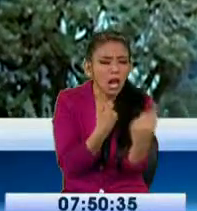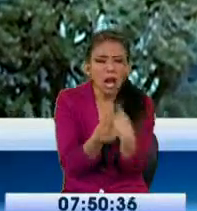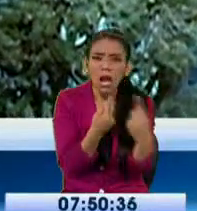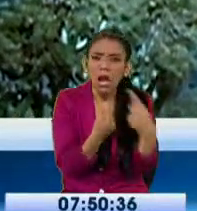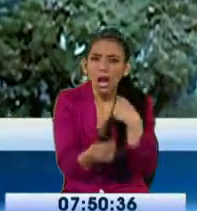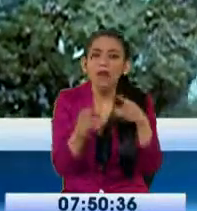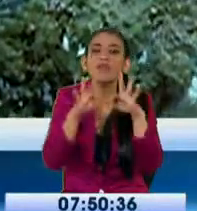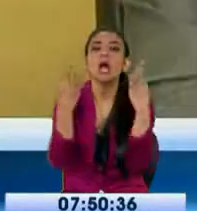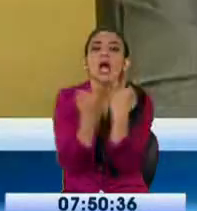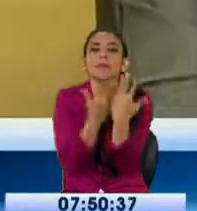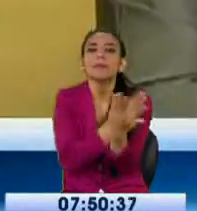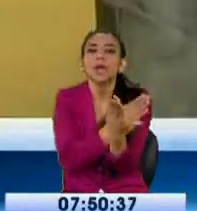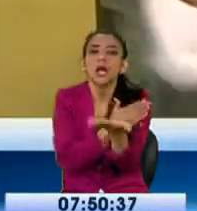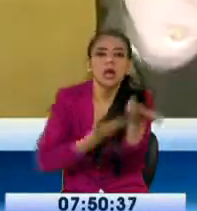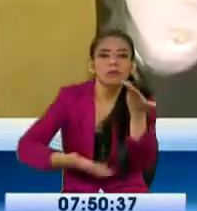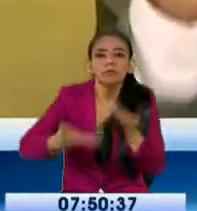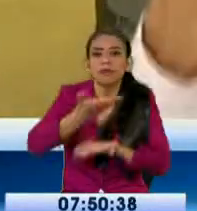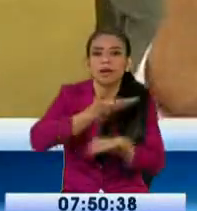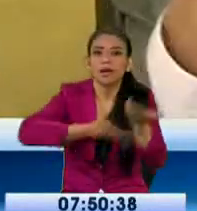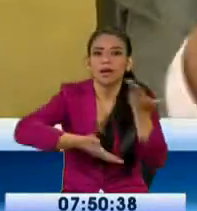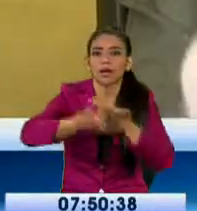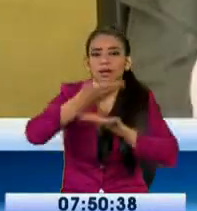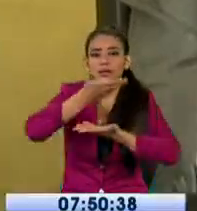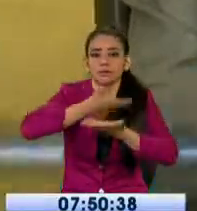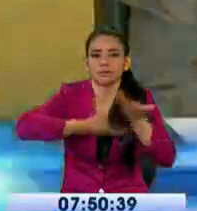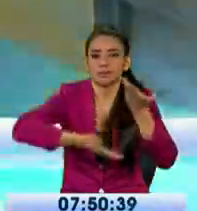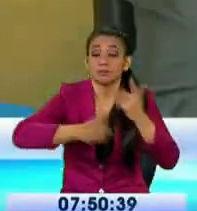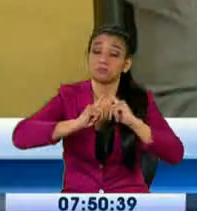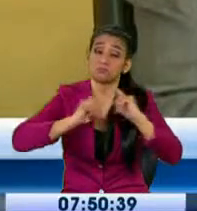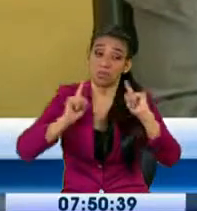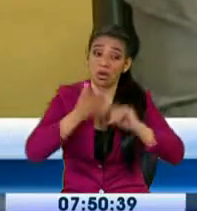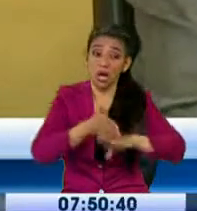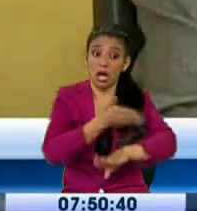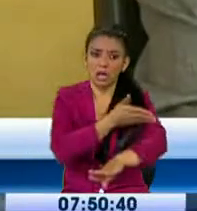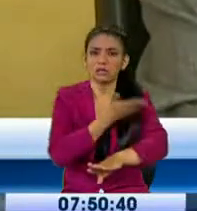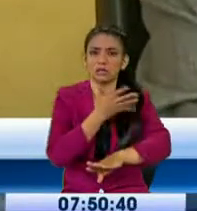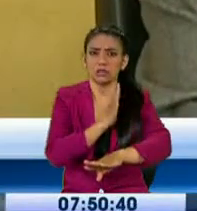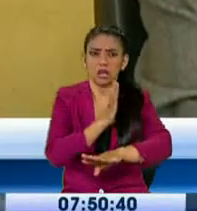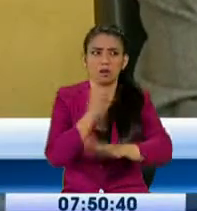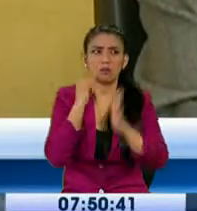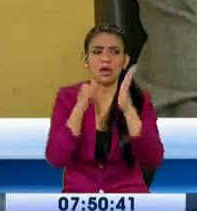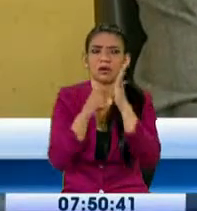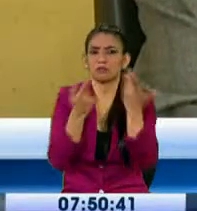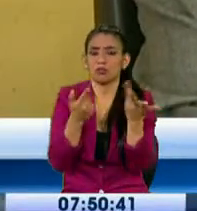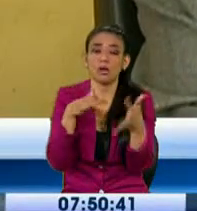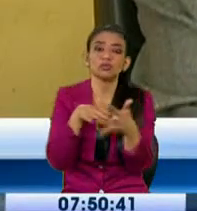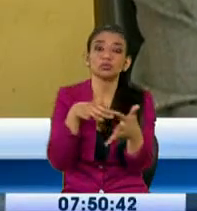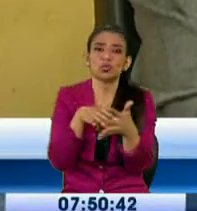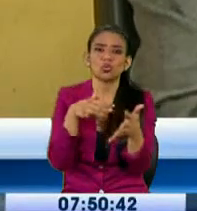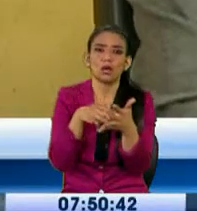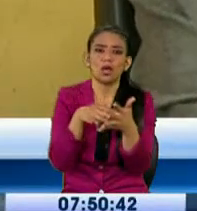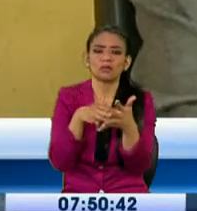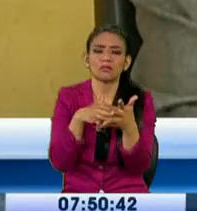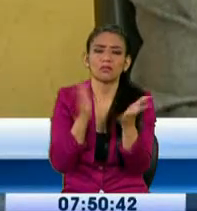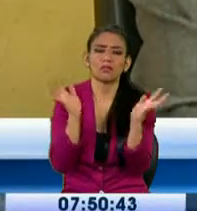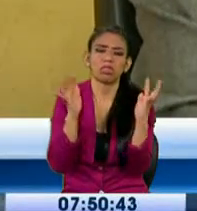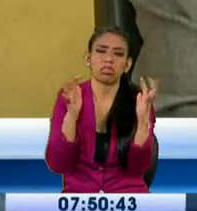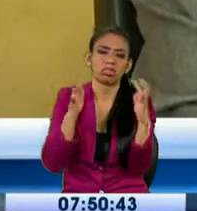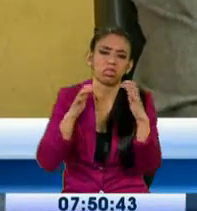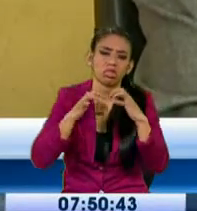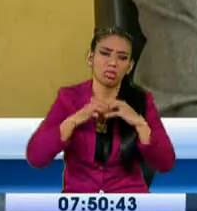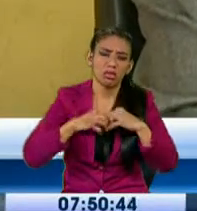en el núcleo familiar. Pero hay avisos como comienza a bajar el rendimiento escolar, comienza a